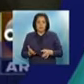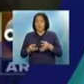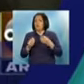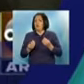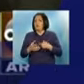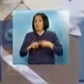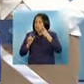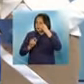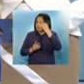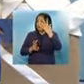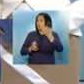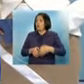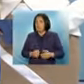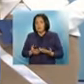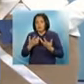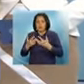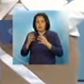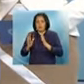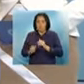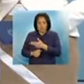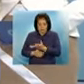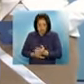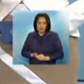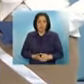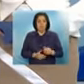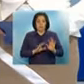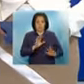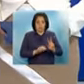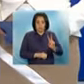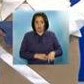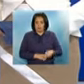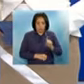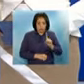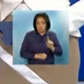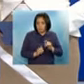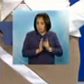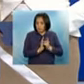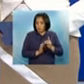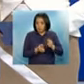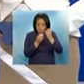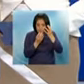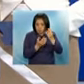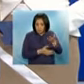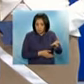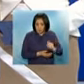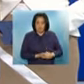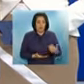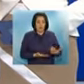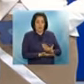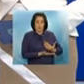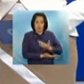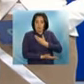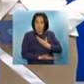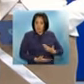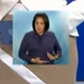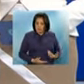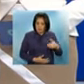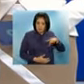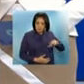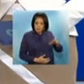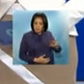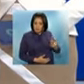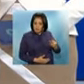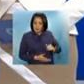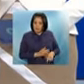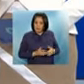sueño americano. 12 y un minuto, vamos con el desarrollo de la información. Les contamos que el flamante nuevo presidente, Pedro Pablo Kuczynski,